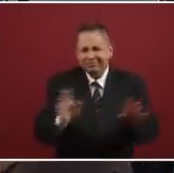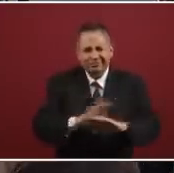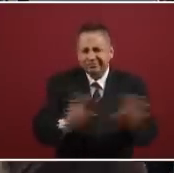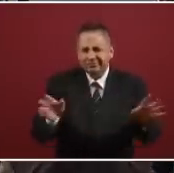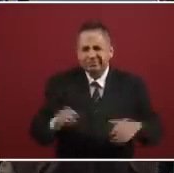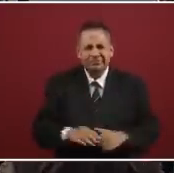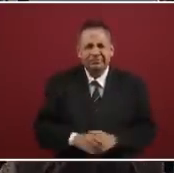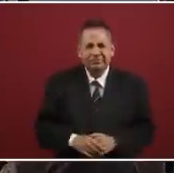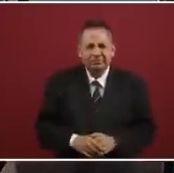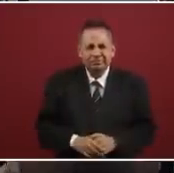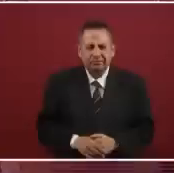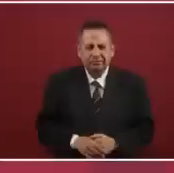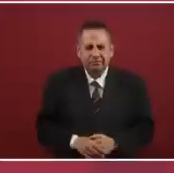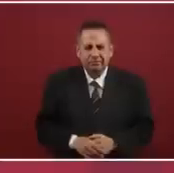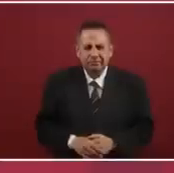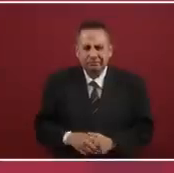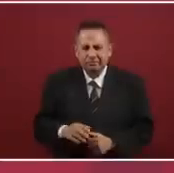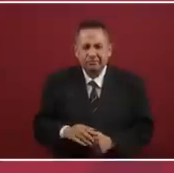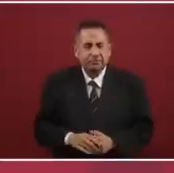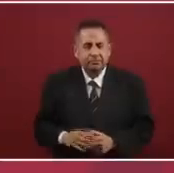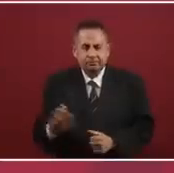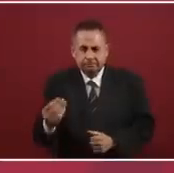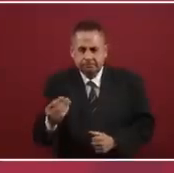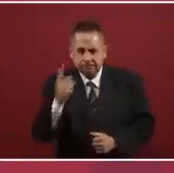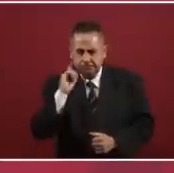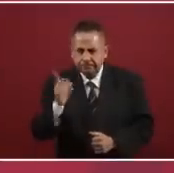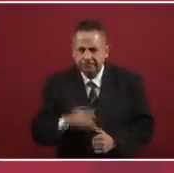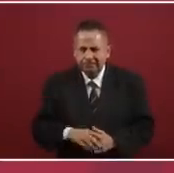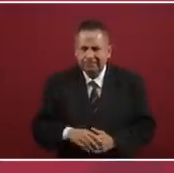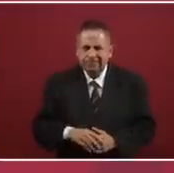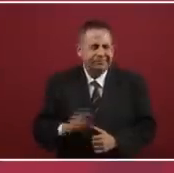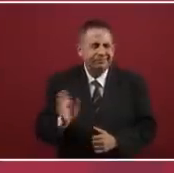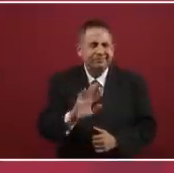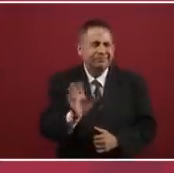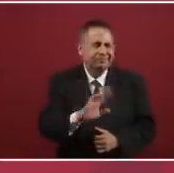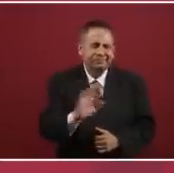No. ¿No aceleró por eso su mudanza a Palacio?